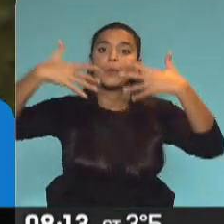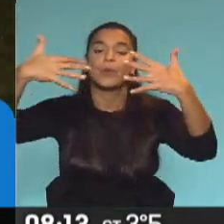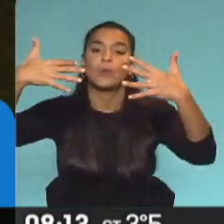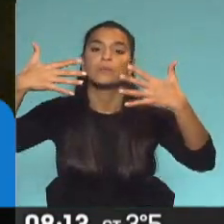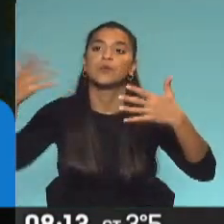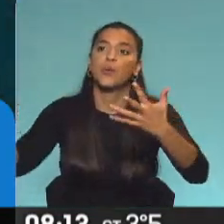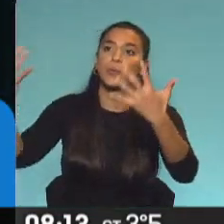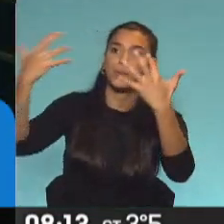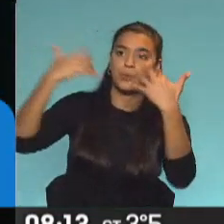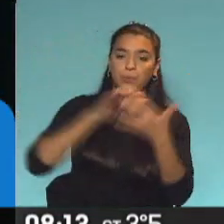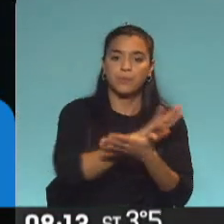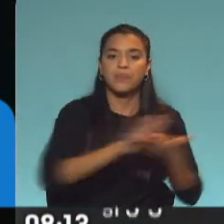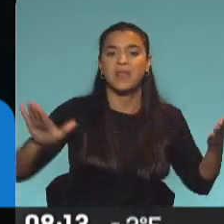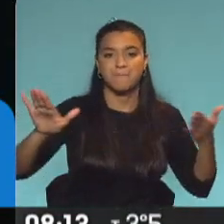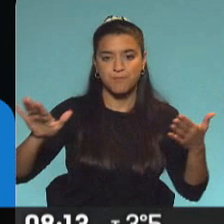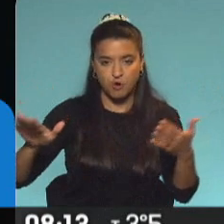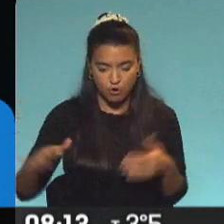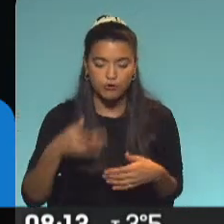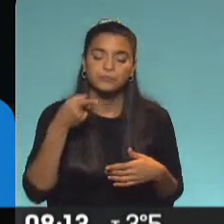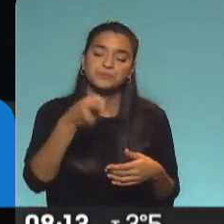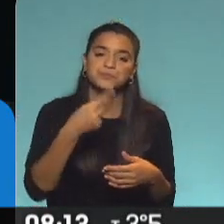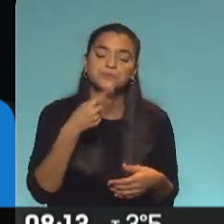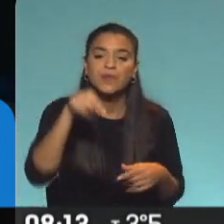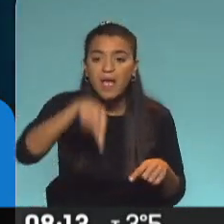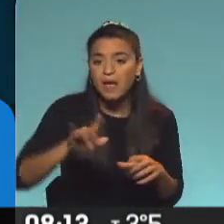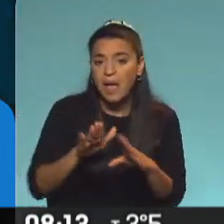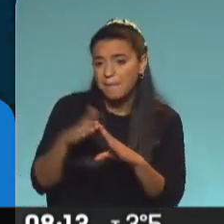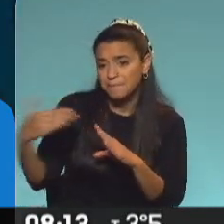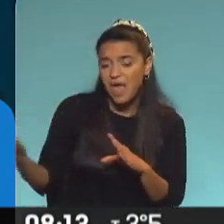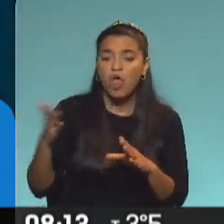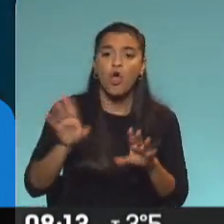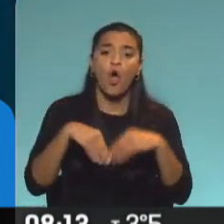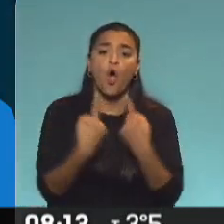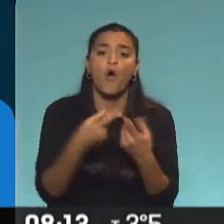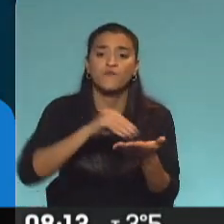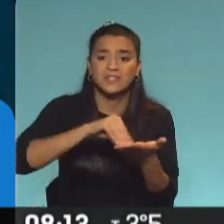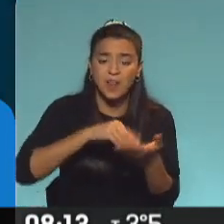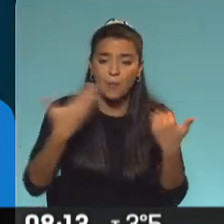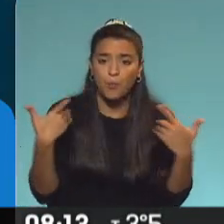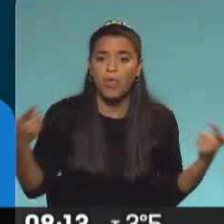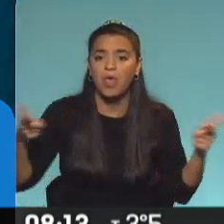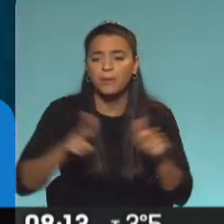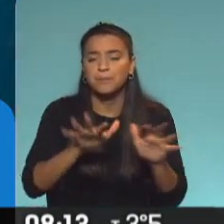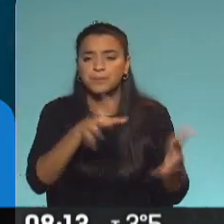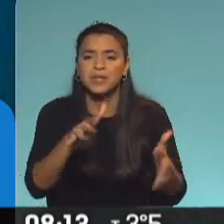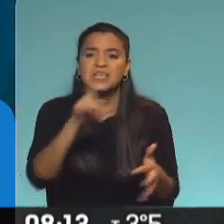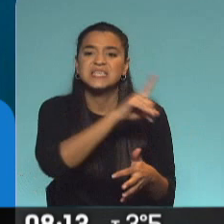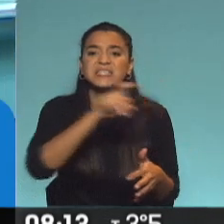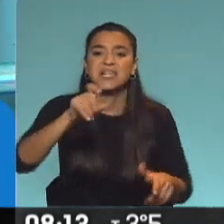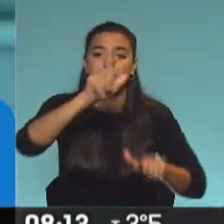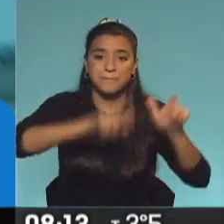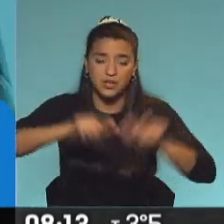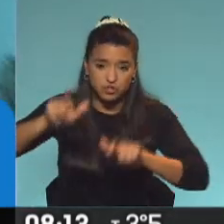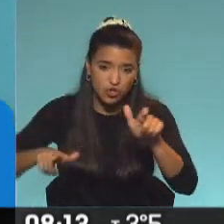por el sistema. Ahí está, entonces, acá muy pegadito tenemos las oficinas donde se pueden juntar aproximadamente 100